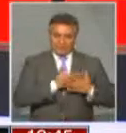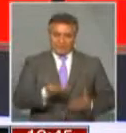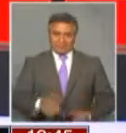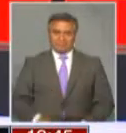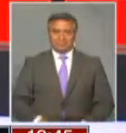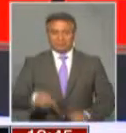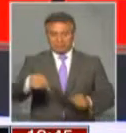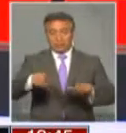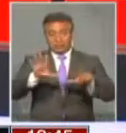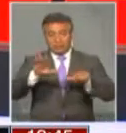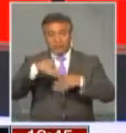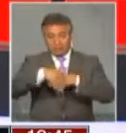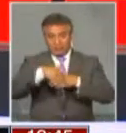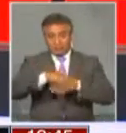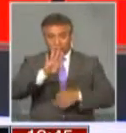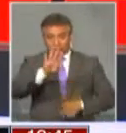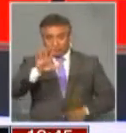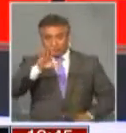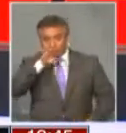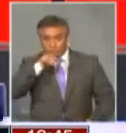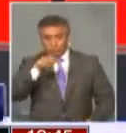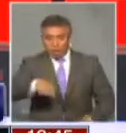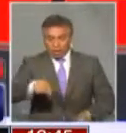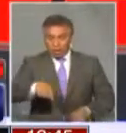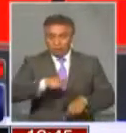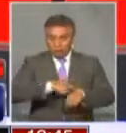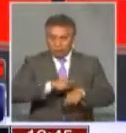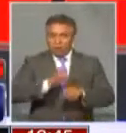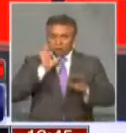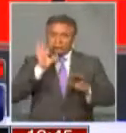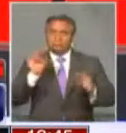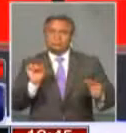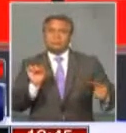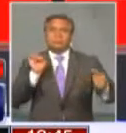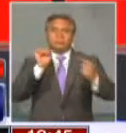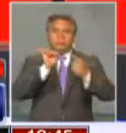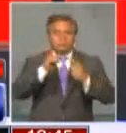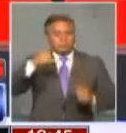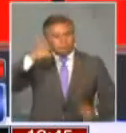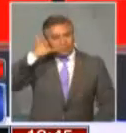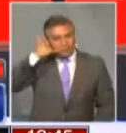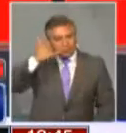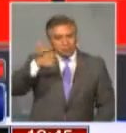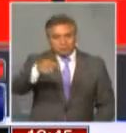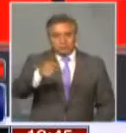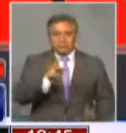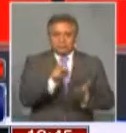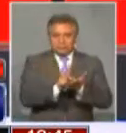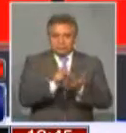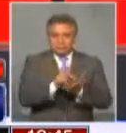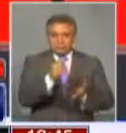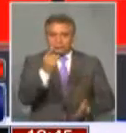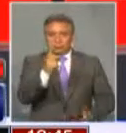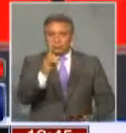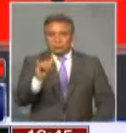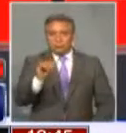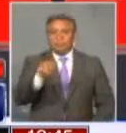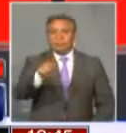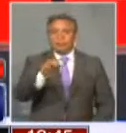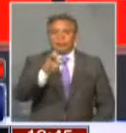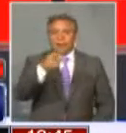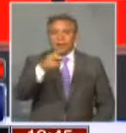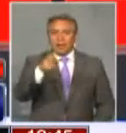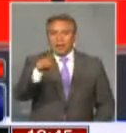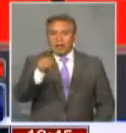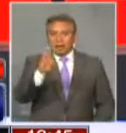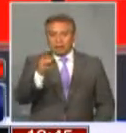Son a las 7 de la tarde con 45 minutos. A esta hora vamos a establecer un contacto telefónico con el diputado de la UDI, Gustavo Osbun, por